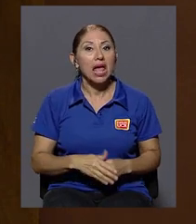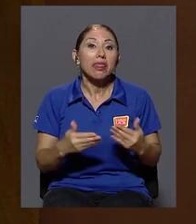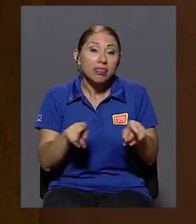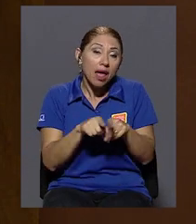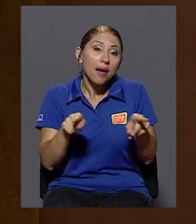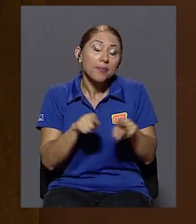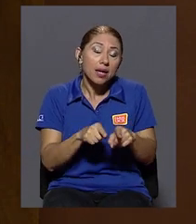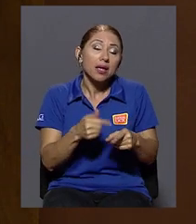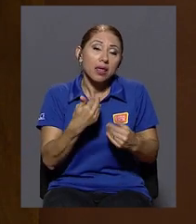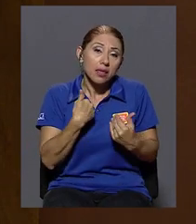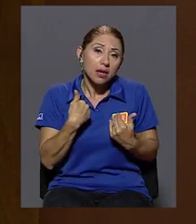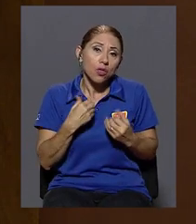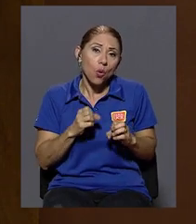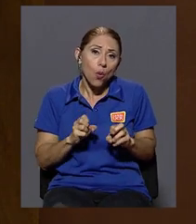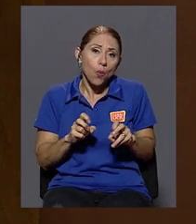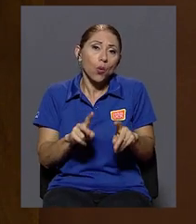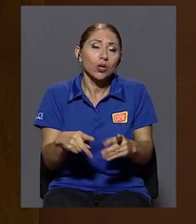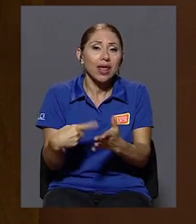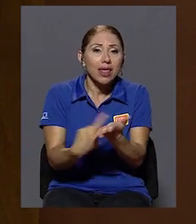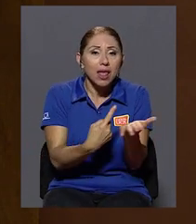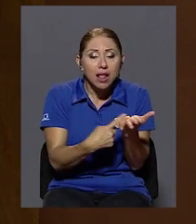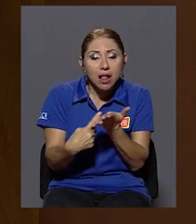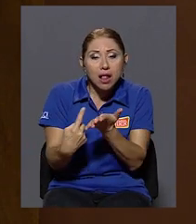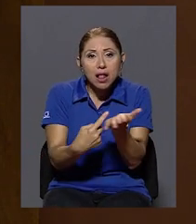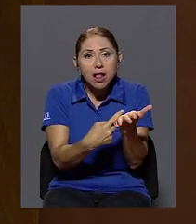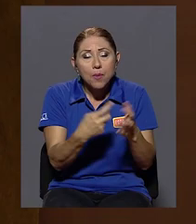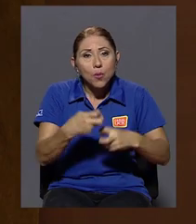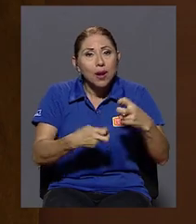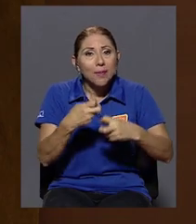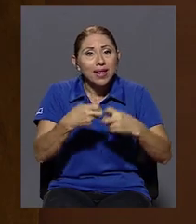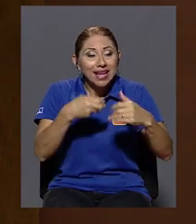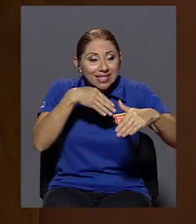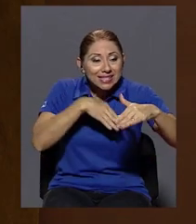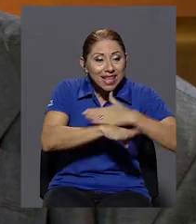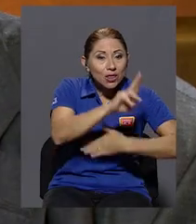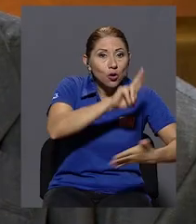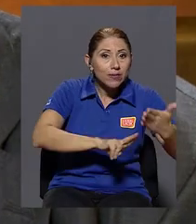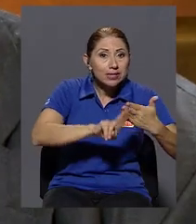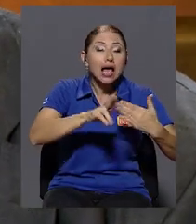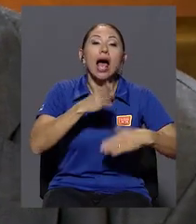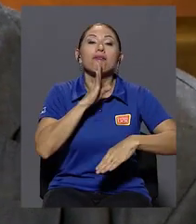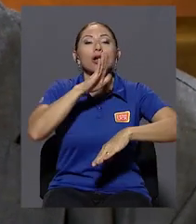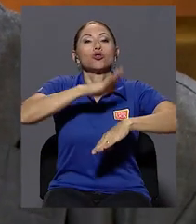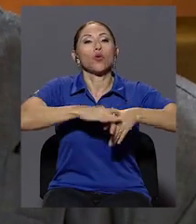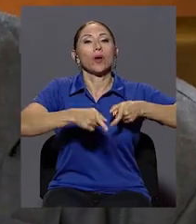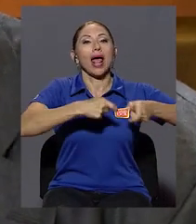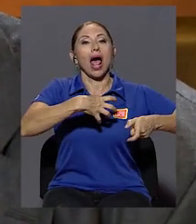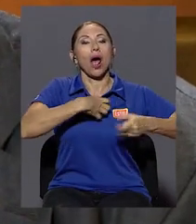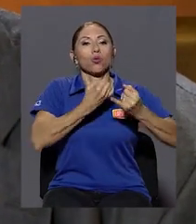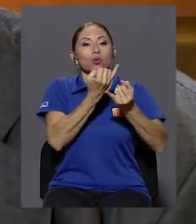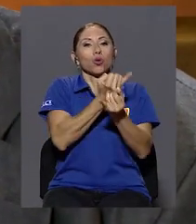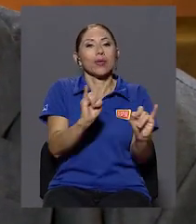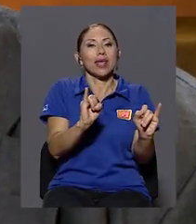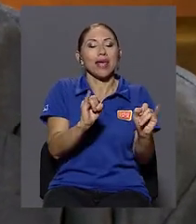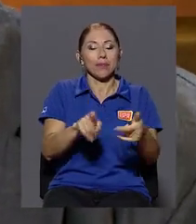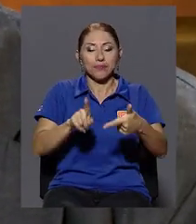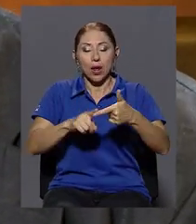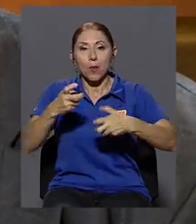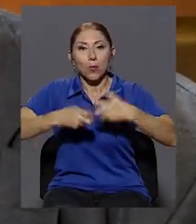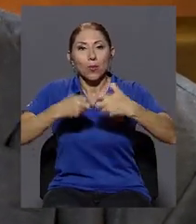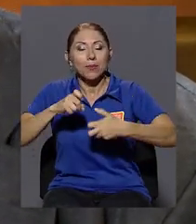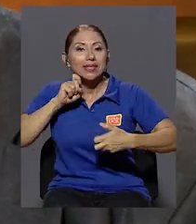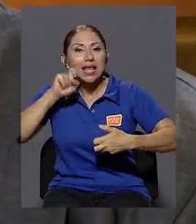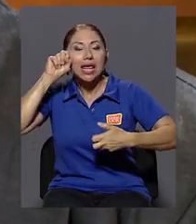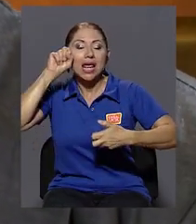conferencia. Ha habido espacio también para discutir las problemáticas al interior. Hemos hablado sobre la autonomía, hemos hablado sobre los problemas de género hacia